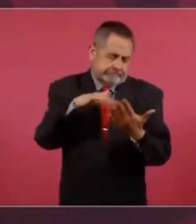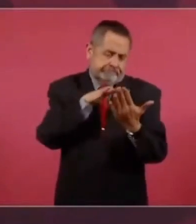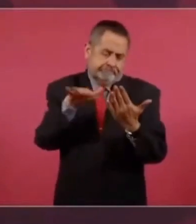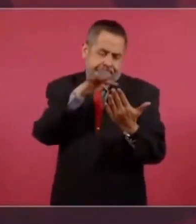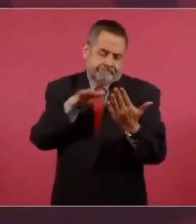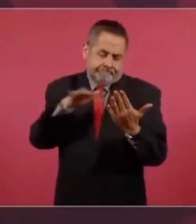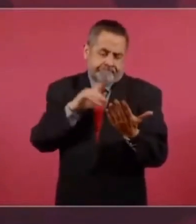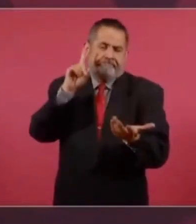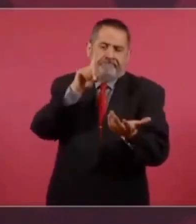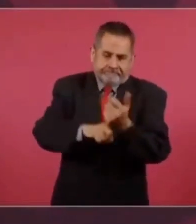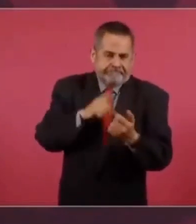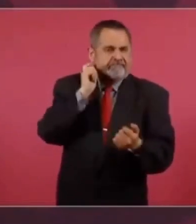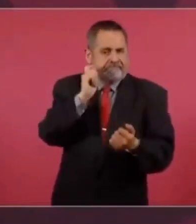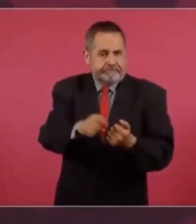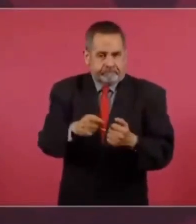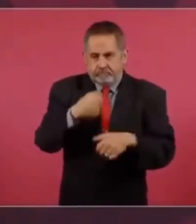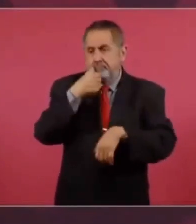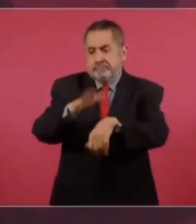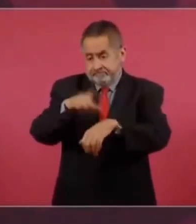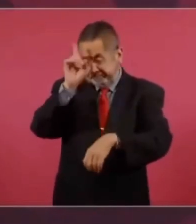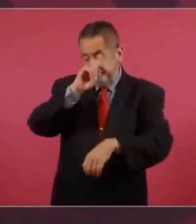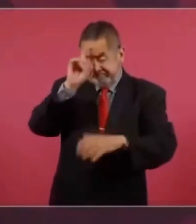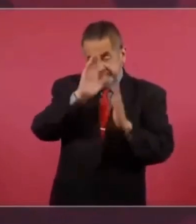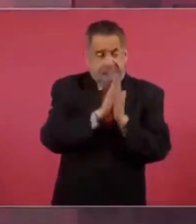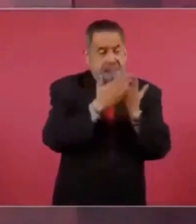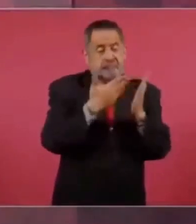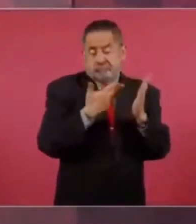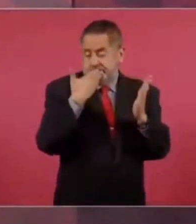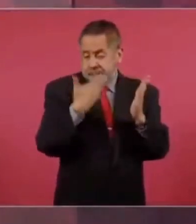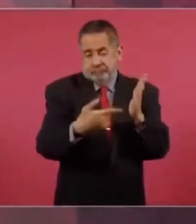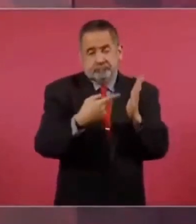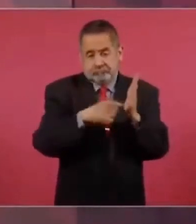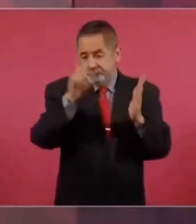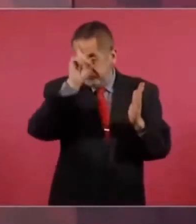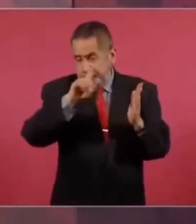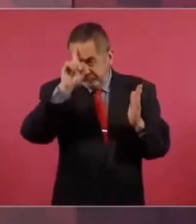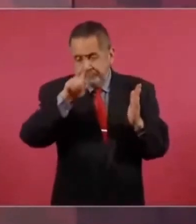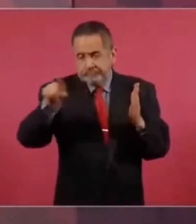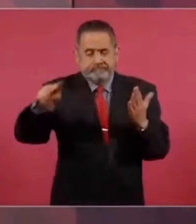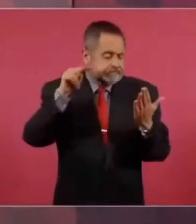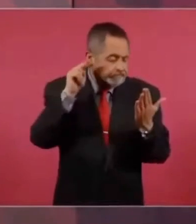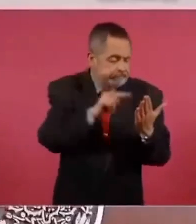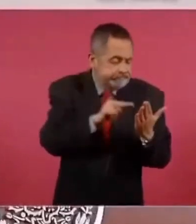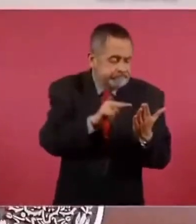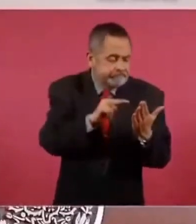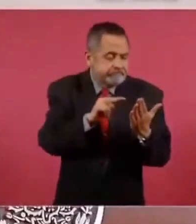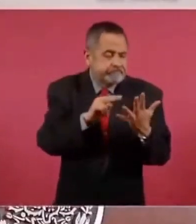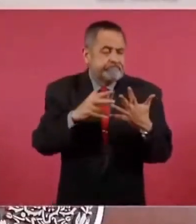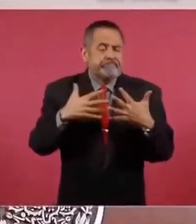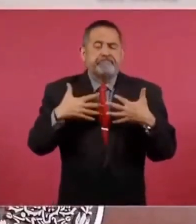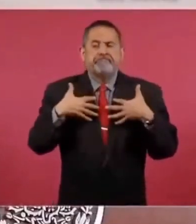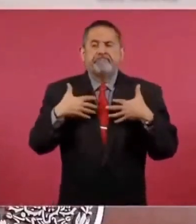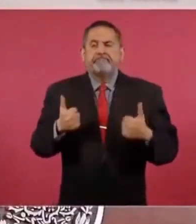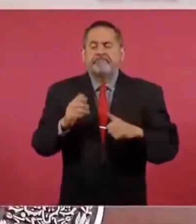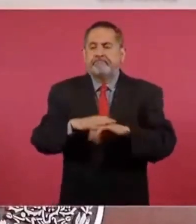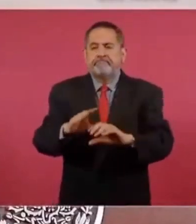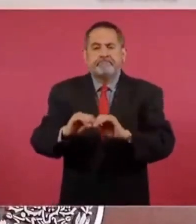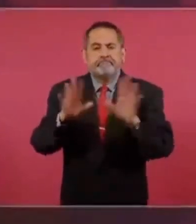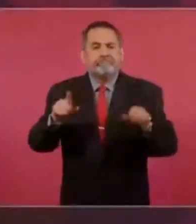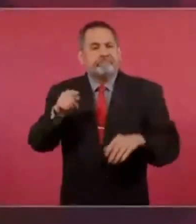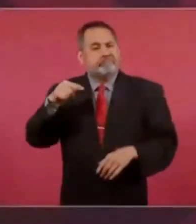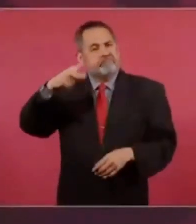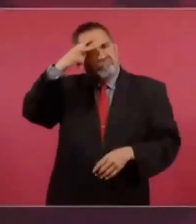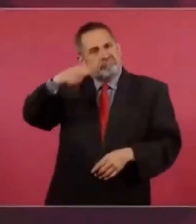ciudadanos. Lo recomiendo de manera respetuosa para poder entender la grandeza